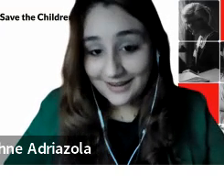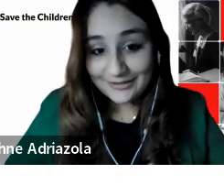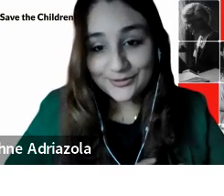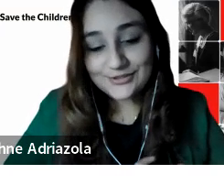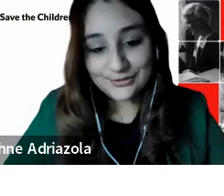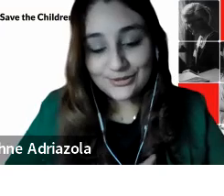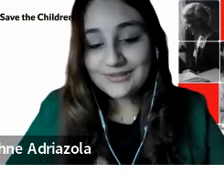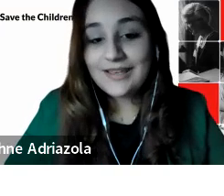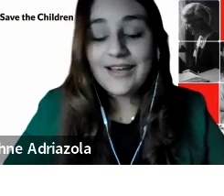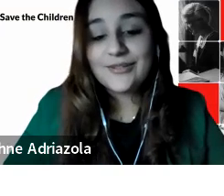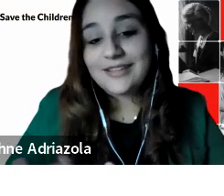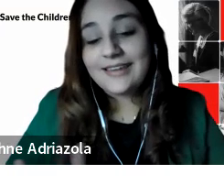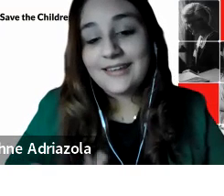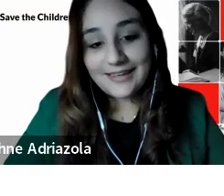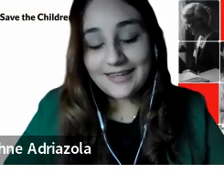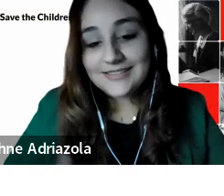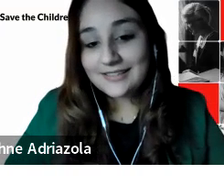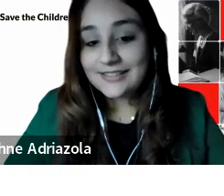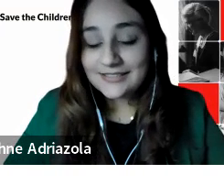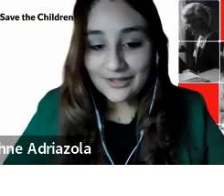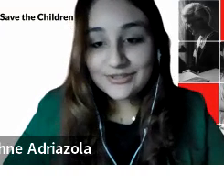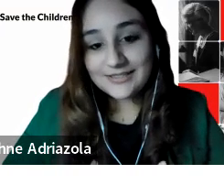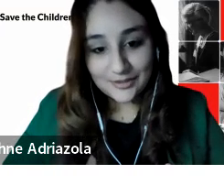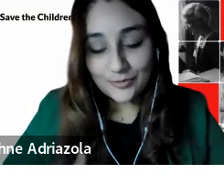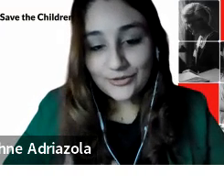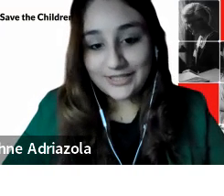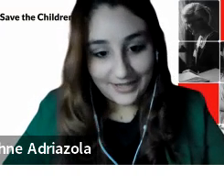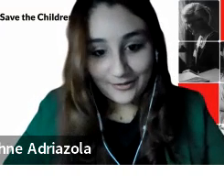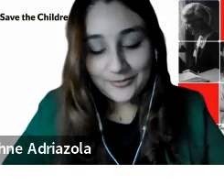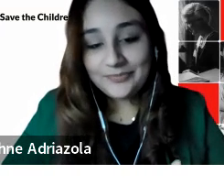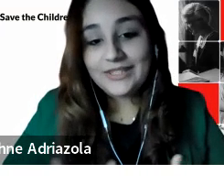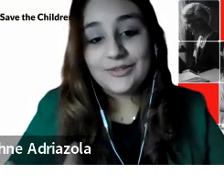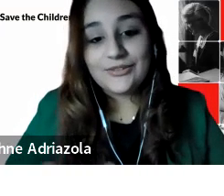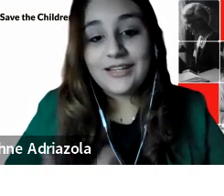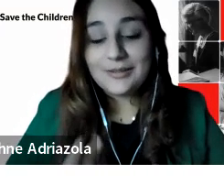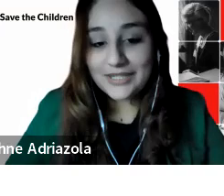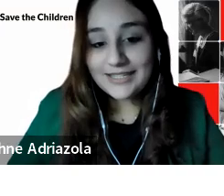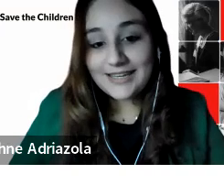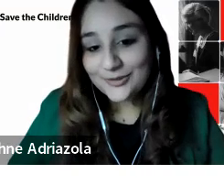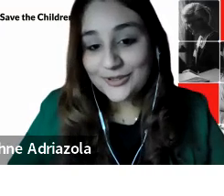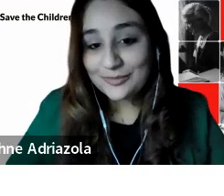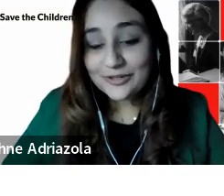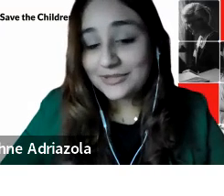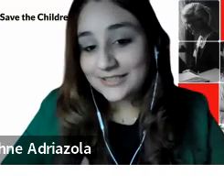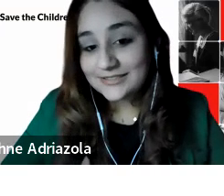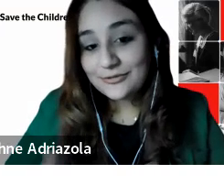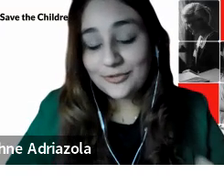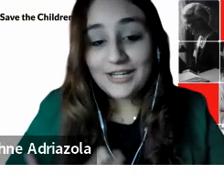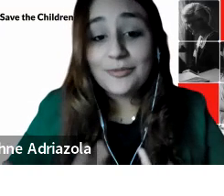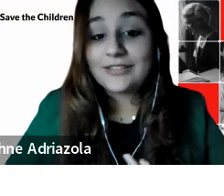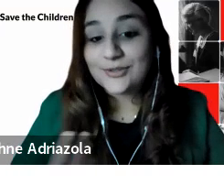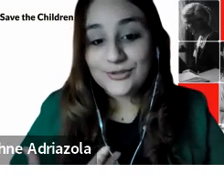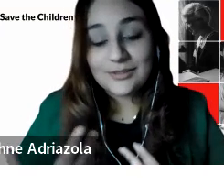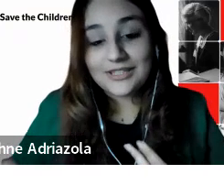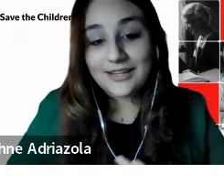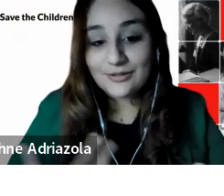ya trabajar con nosotros, o si es que están interesados en hacer un voluntariado. Entonces les pediría a todos que puedan completar este